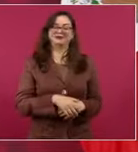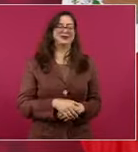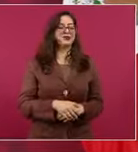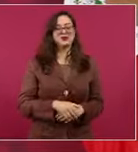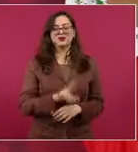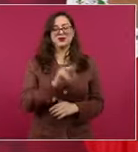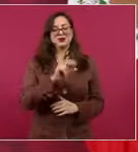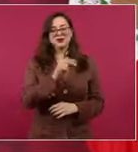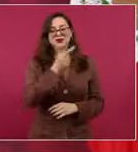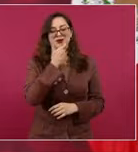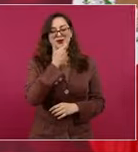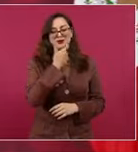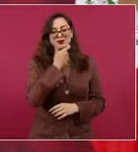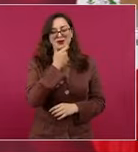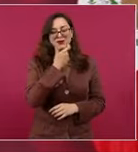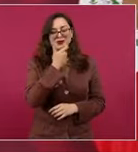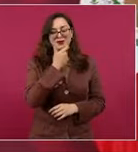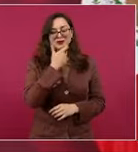Se podría decir. Pero,